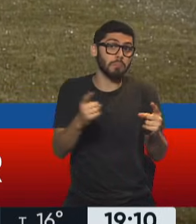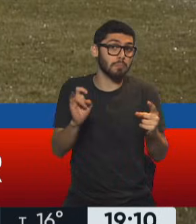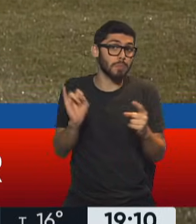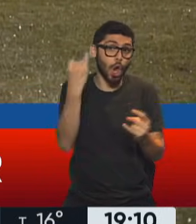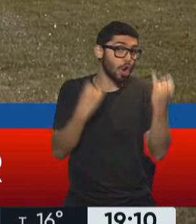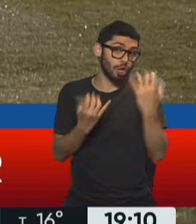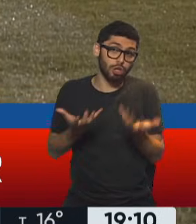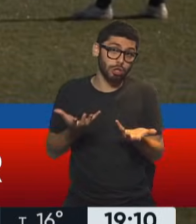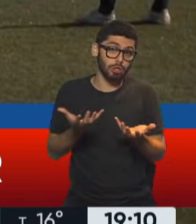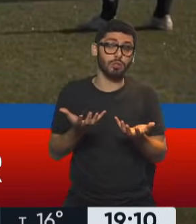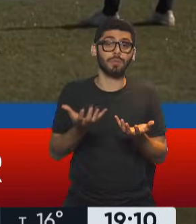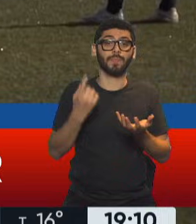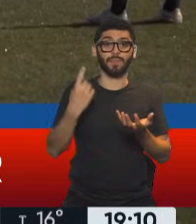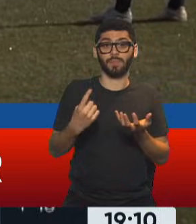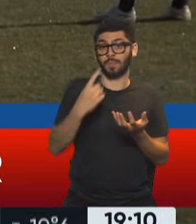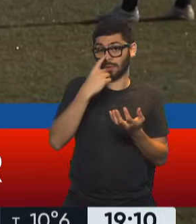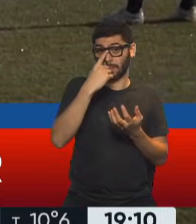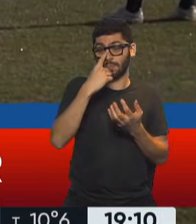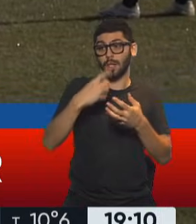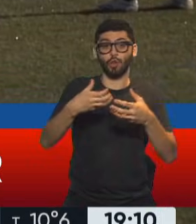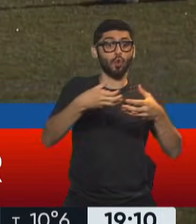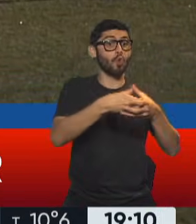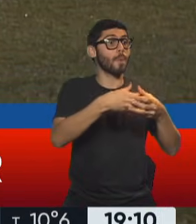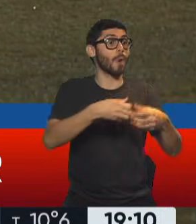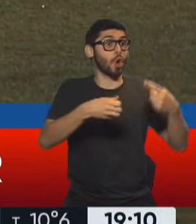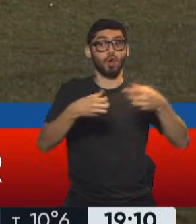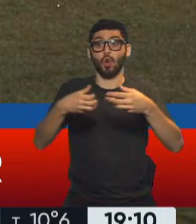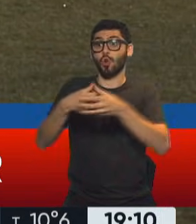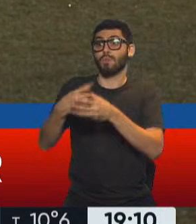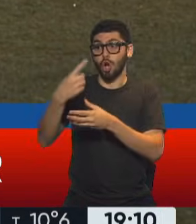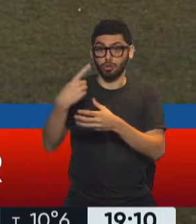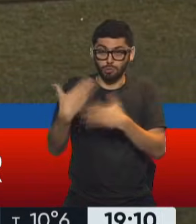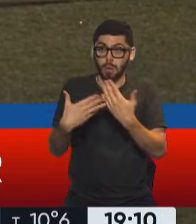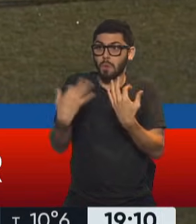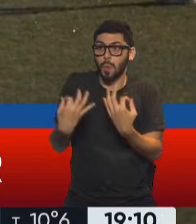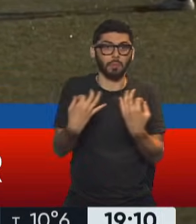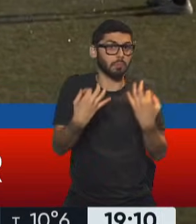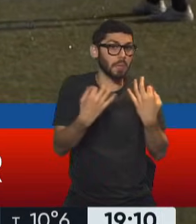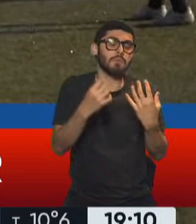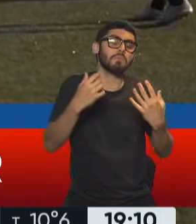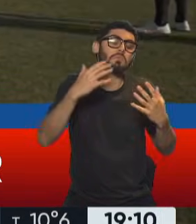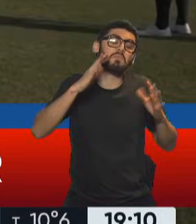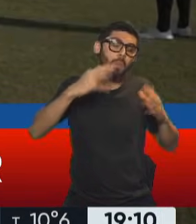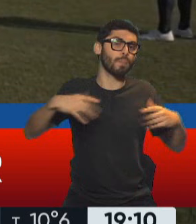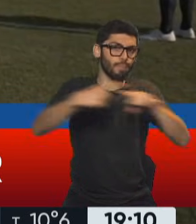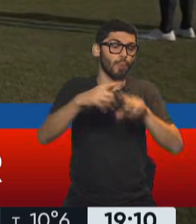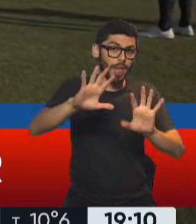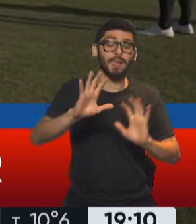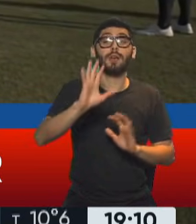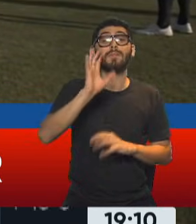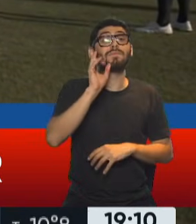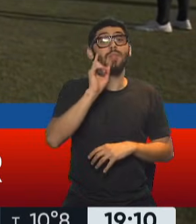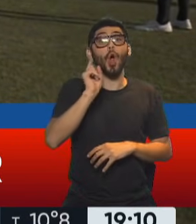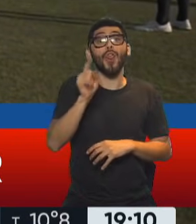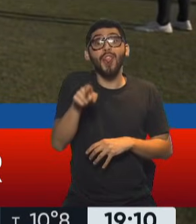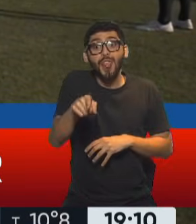también. No solo por la ubicación en cada una de las zonas, sino también por lo que demostraron. A mí me parece que, bueno, a partir de ahí, la